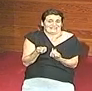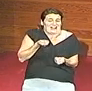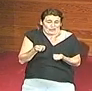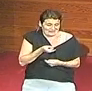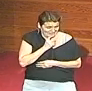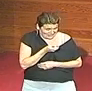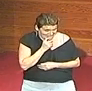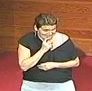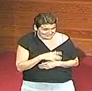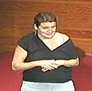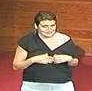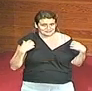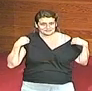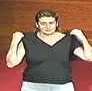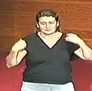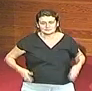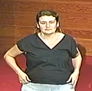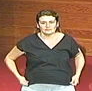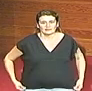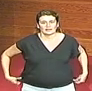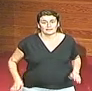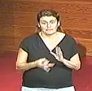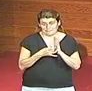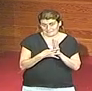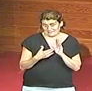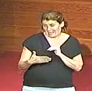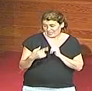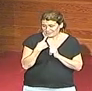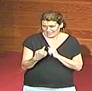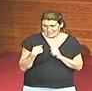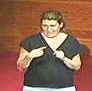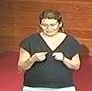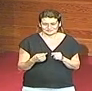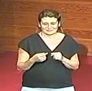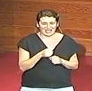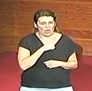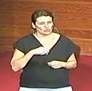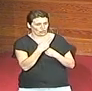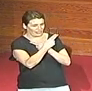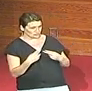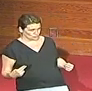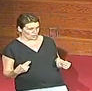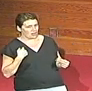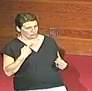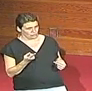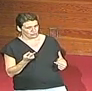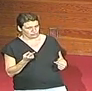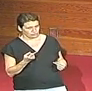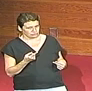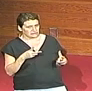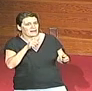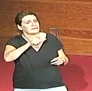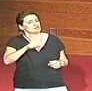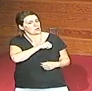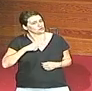La precariedad, decía, que tiene que ver mucho con la autocensura, porque un freelance que tiene que vender temas, que tiene que comer con esos temas, llega un momento